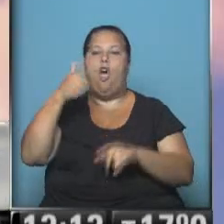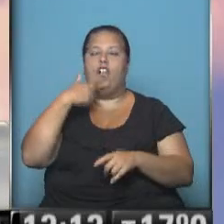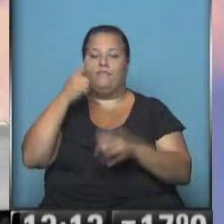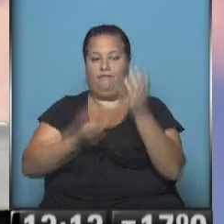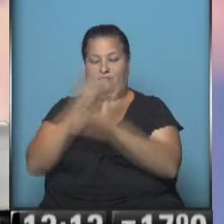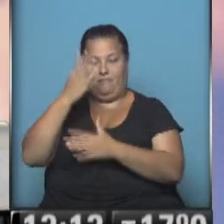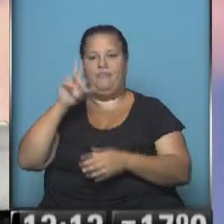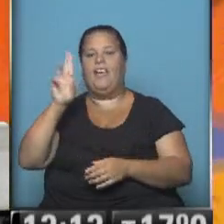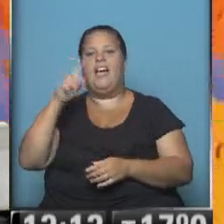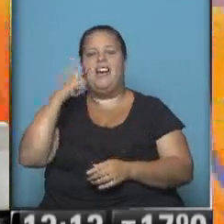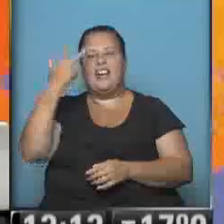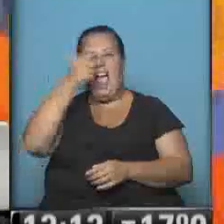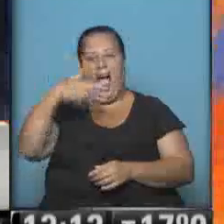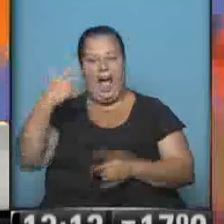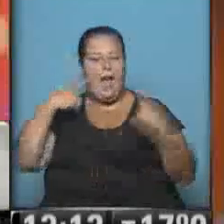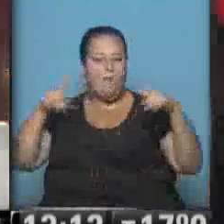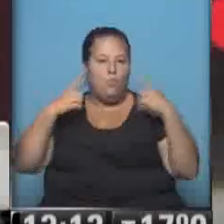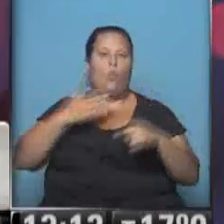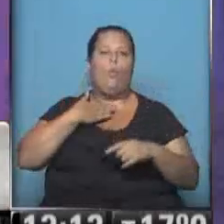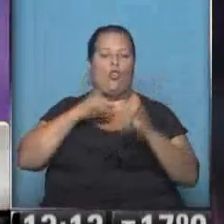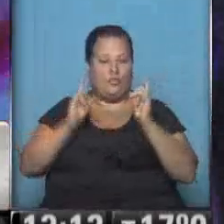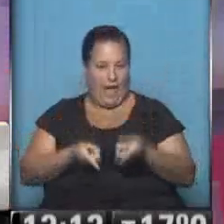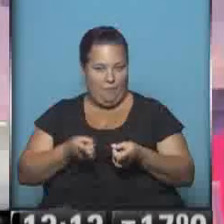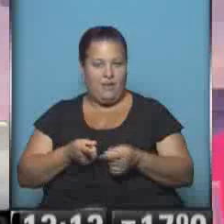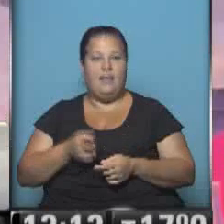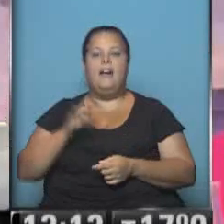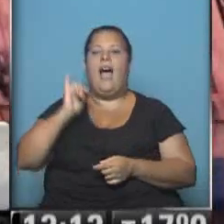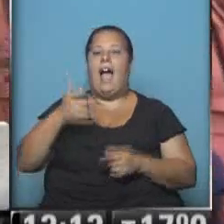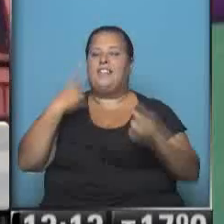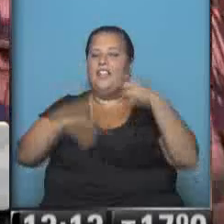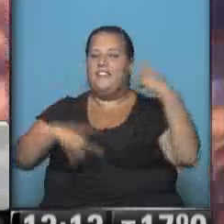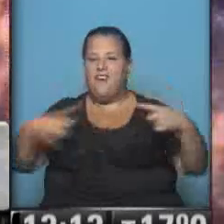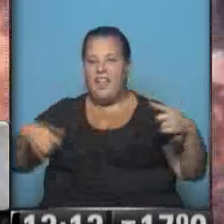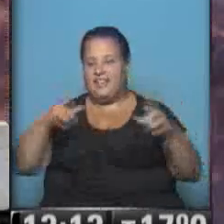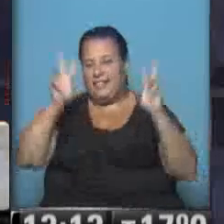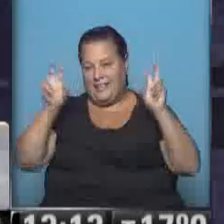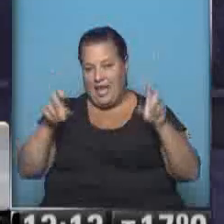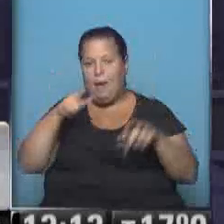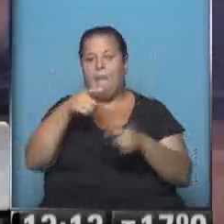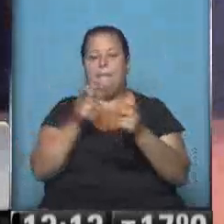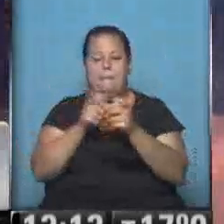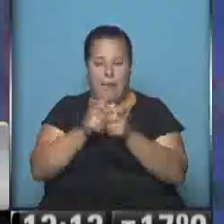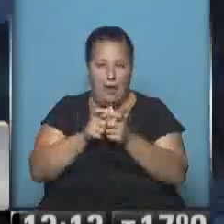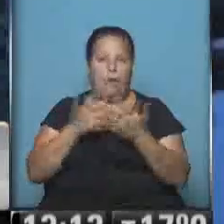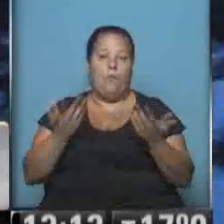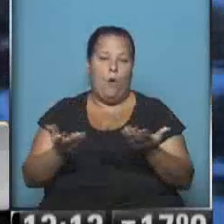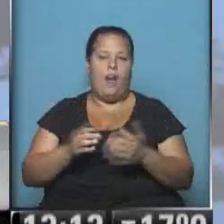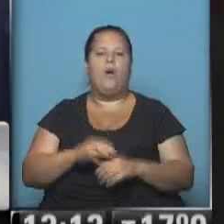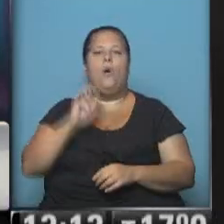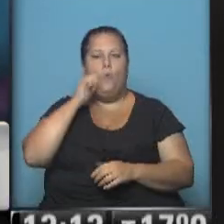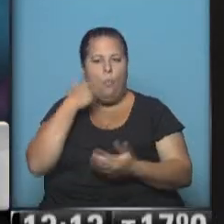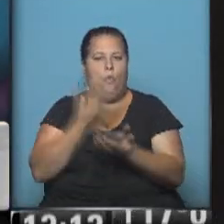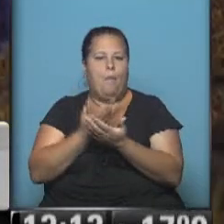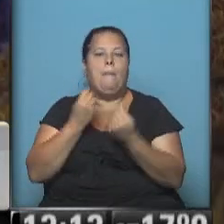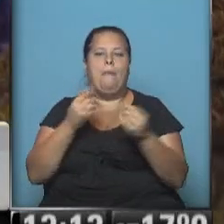todo esto. Rihanna, con la banda sonora y con las voces también. La aceptación en la diversidad es el tema central de esta película. Bueno, con una buena